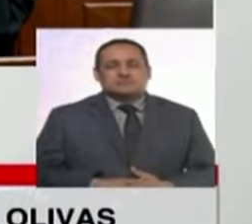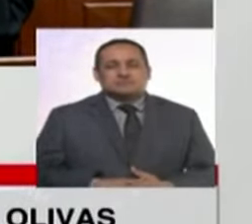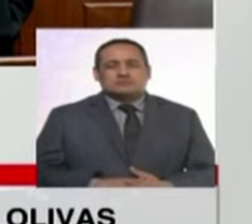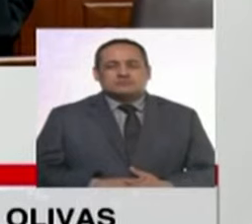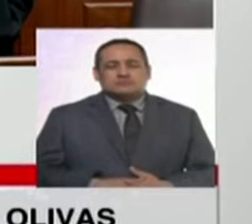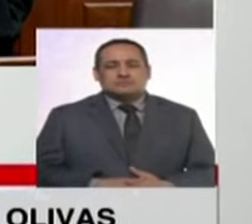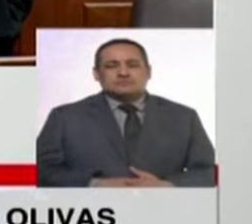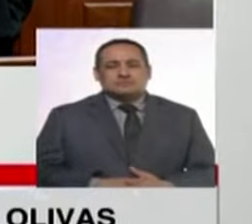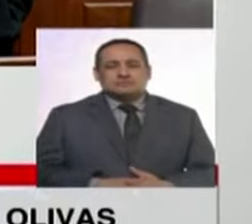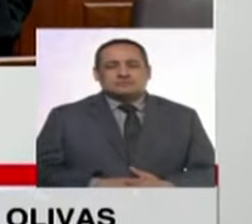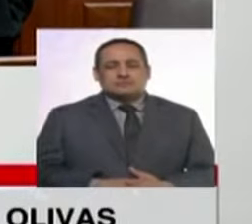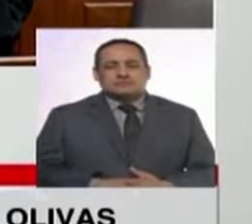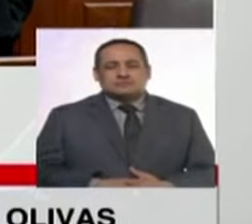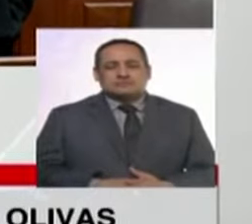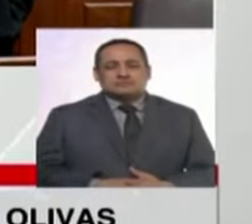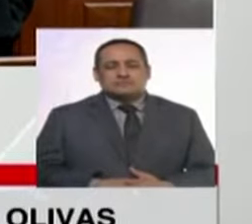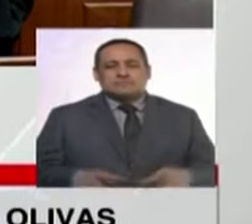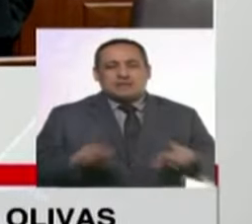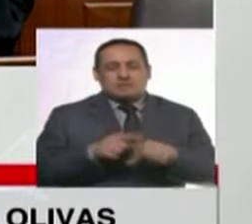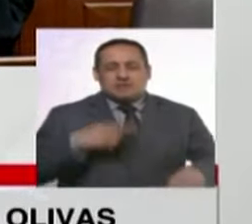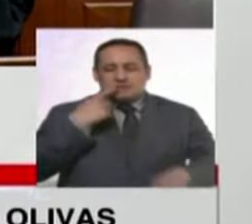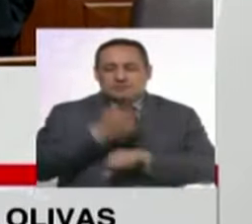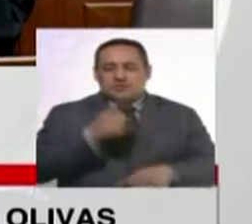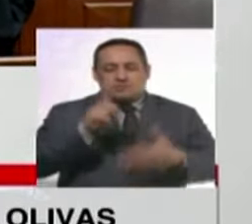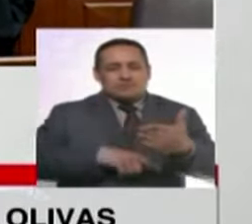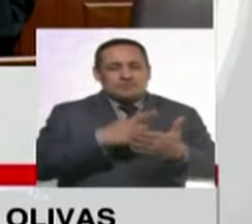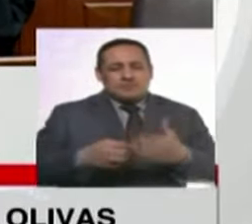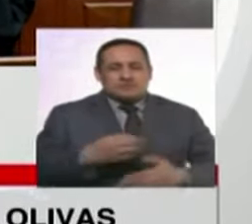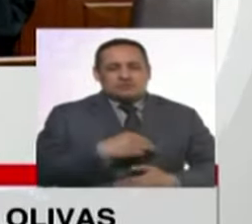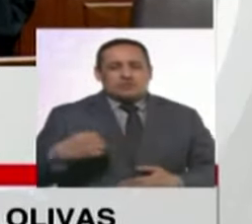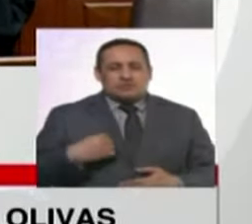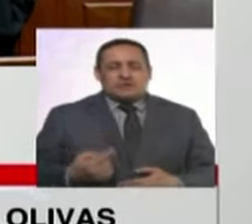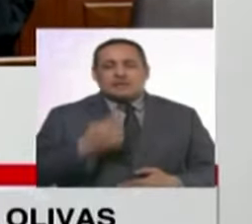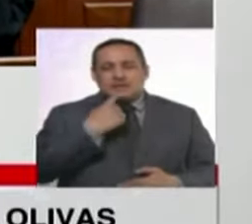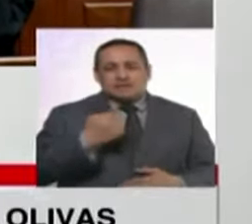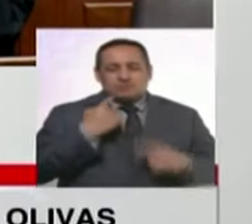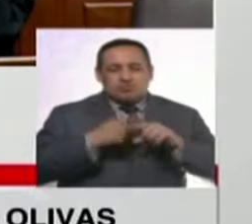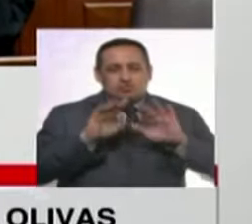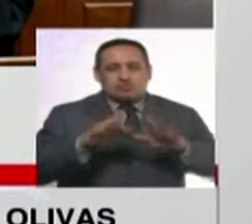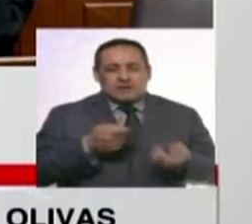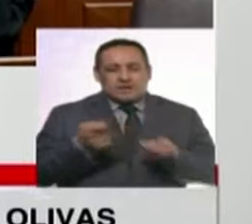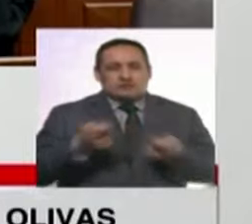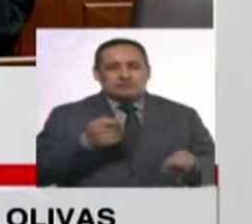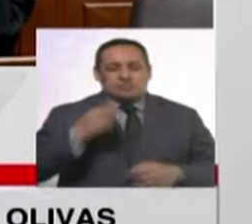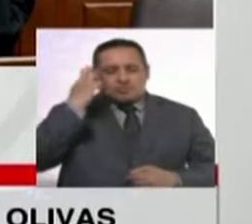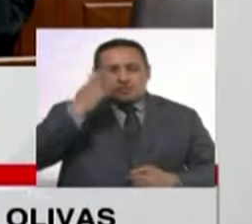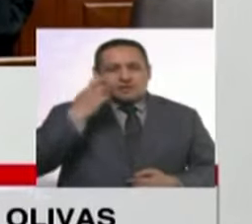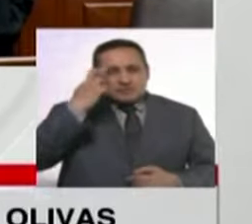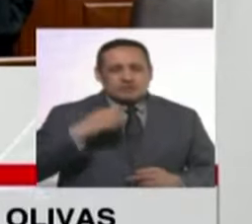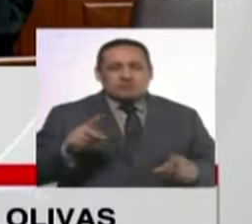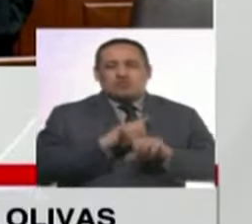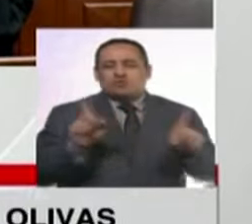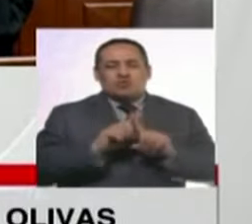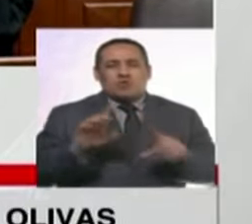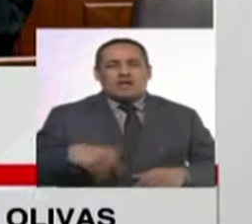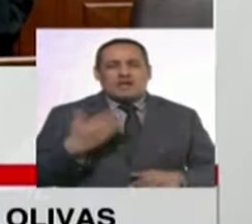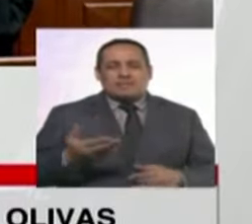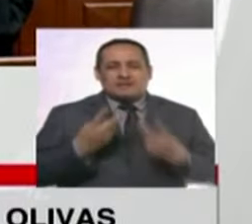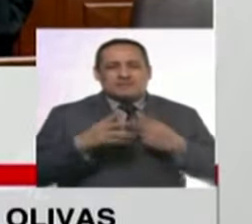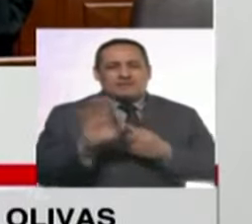la interpelación ser ministro es por su gestión política por no haber